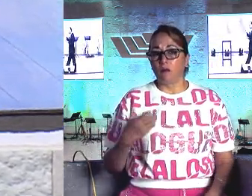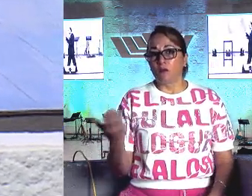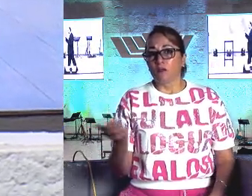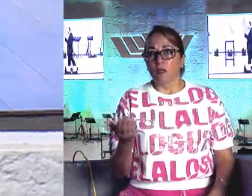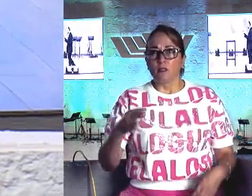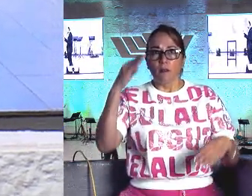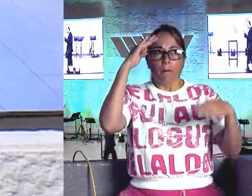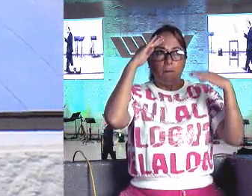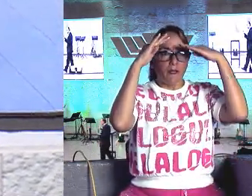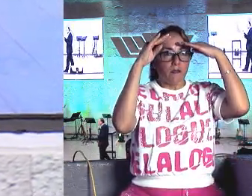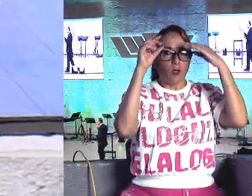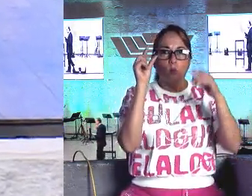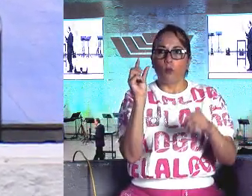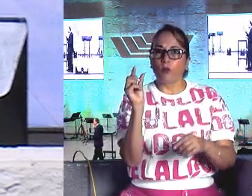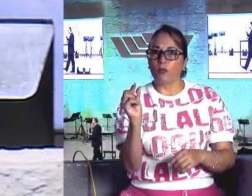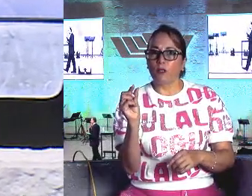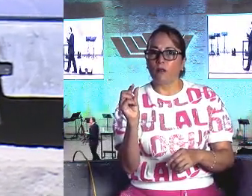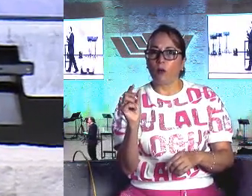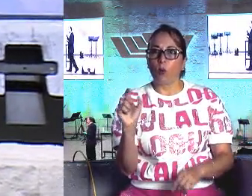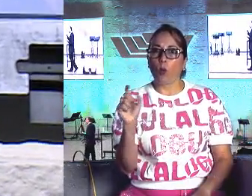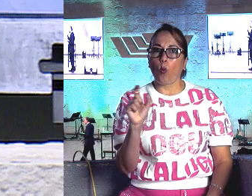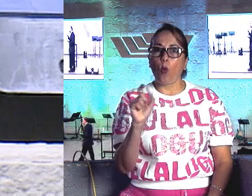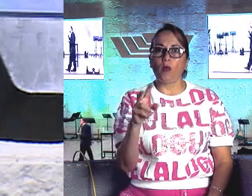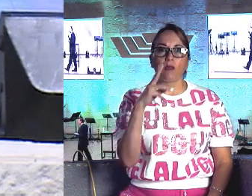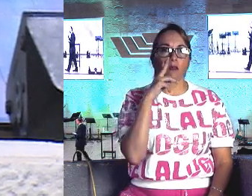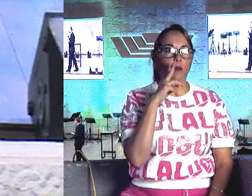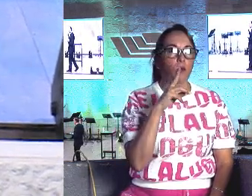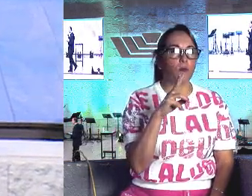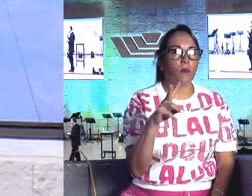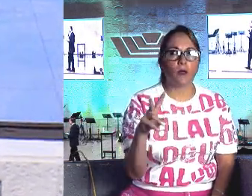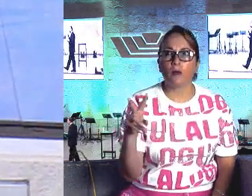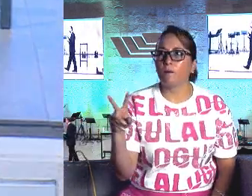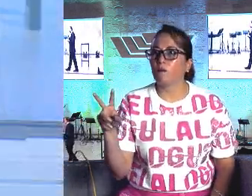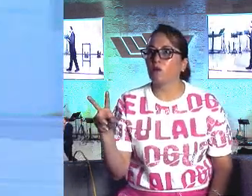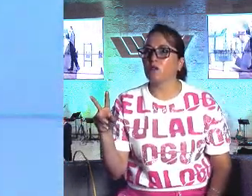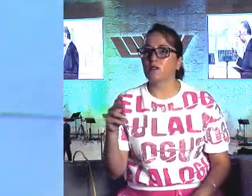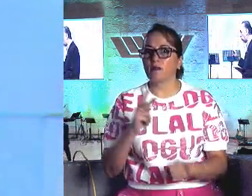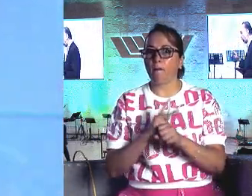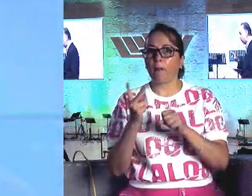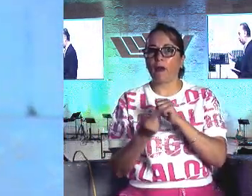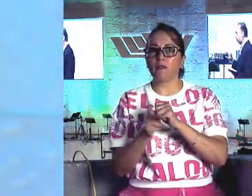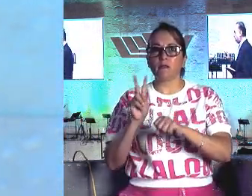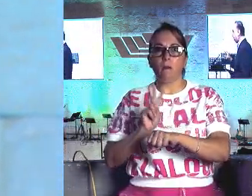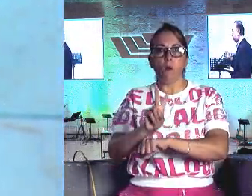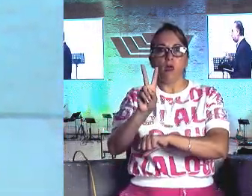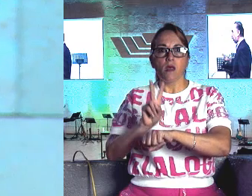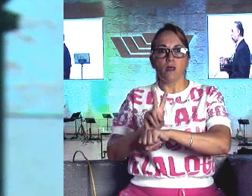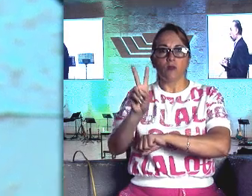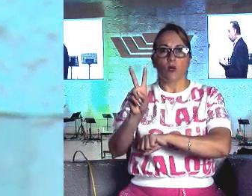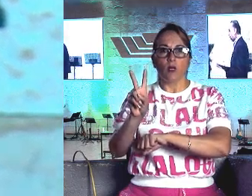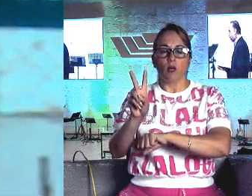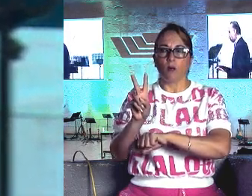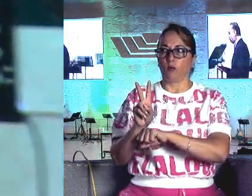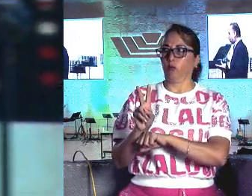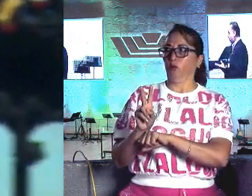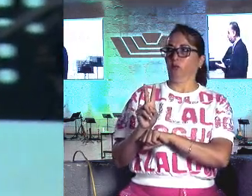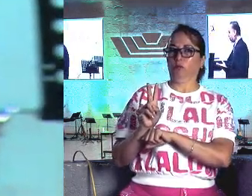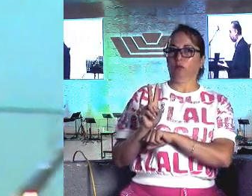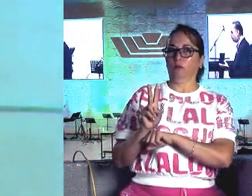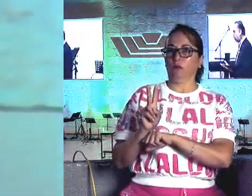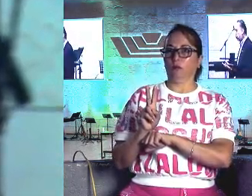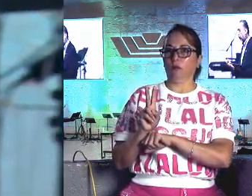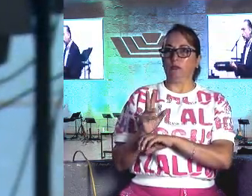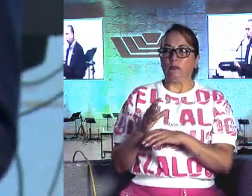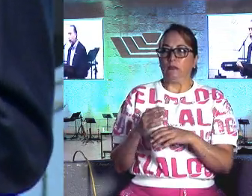poco cuando vemos las imágenes de Venezuela. ¿Por qué la gente está tan enojada? Y cuando hacen entrevistas,